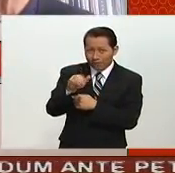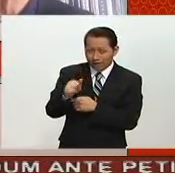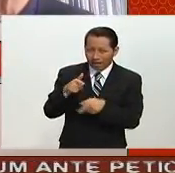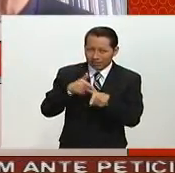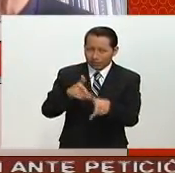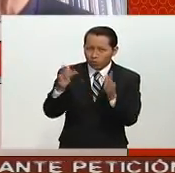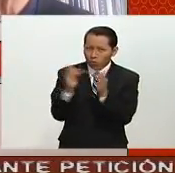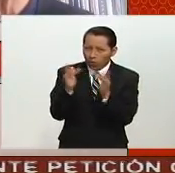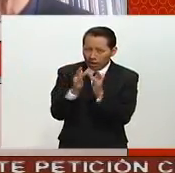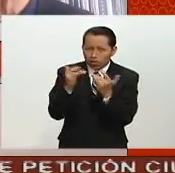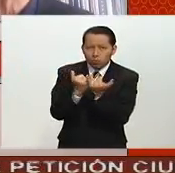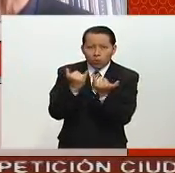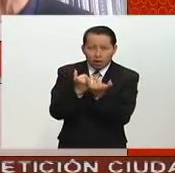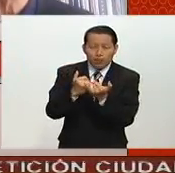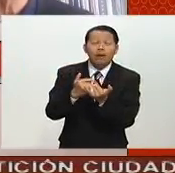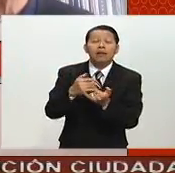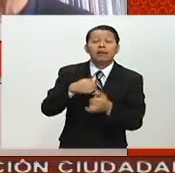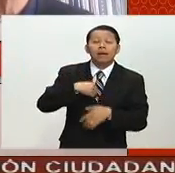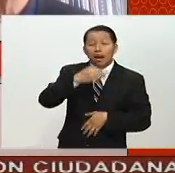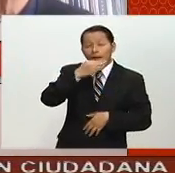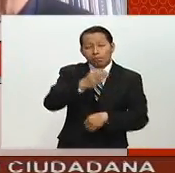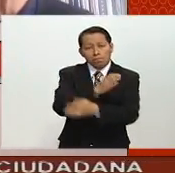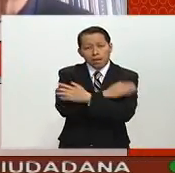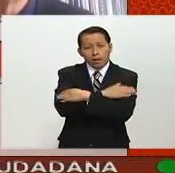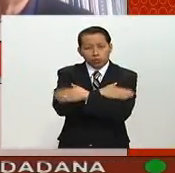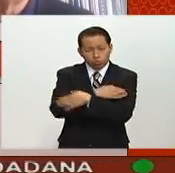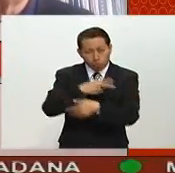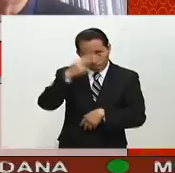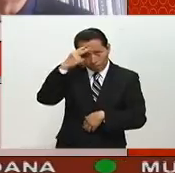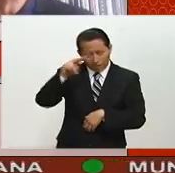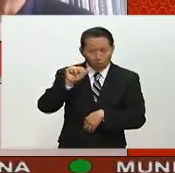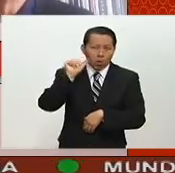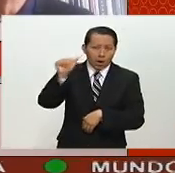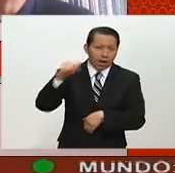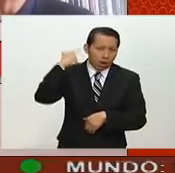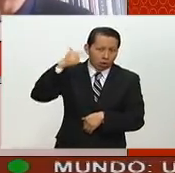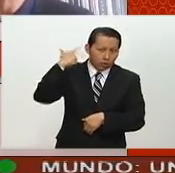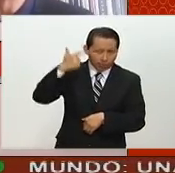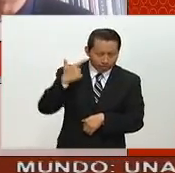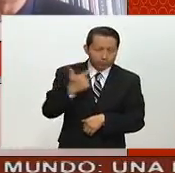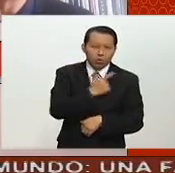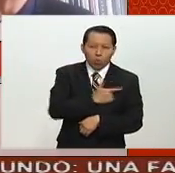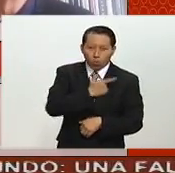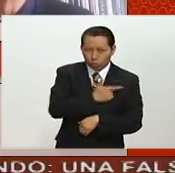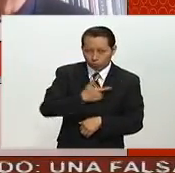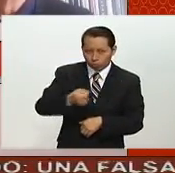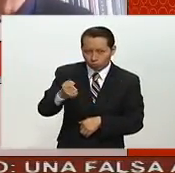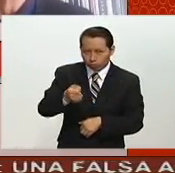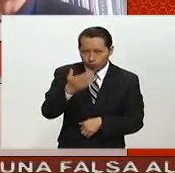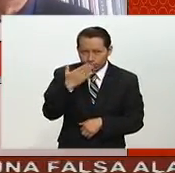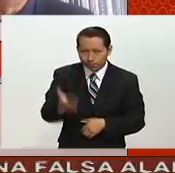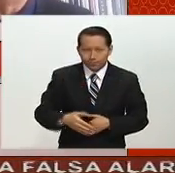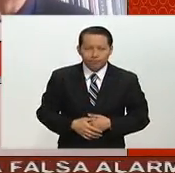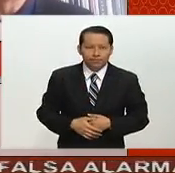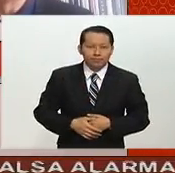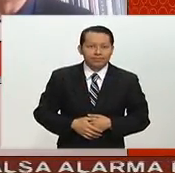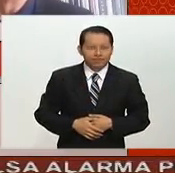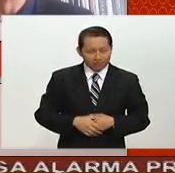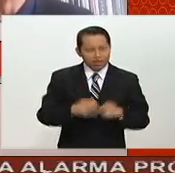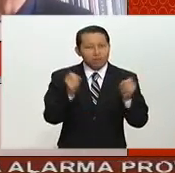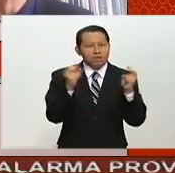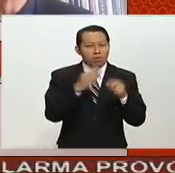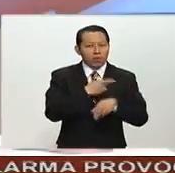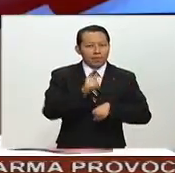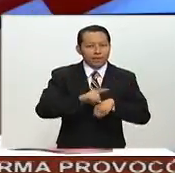contacto. Te mandamos un abrazo desde México hasta Londres. Igualmente. Es un gusto que siempre estés con nosotros. Gracias, buen